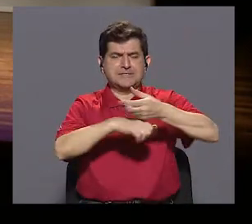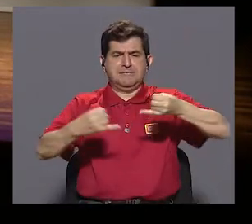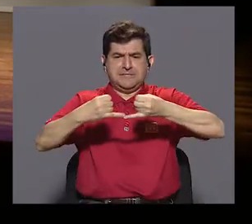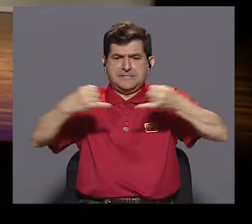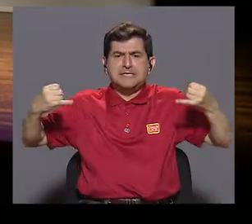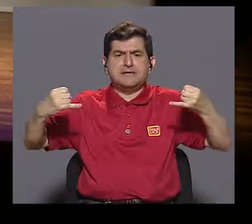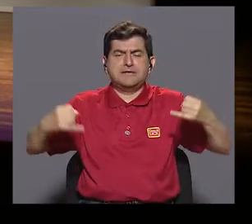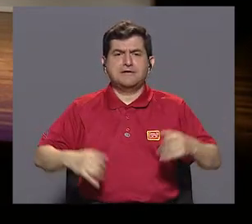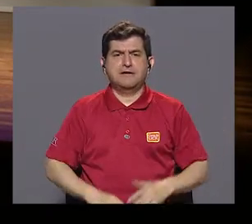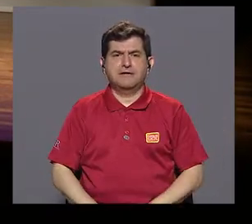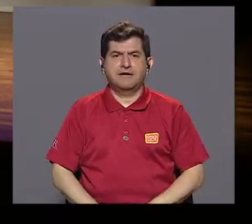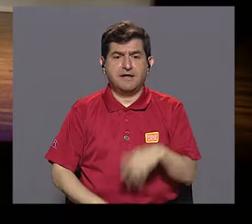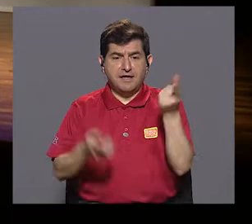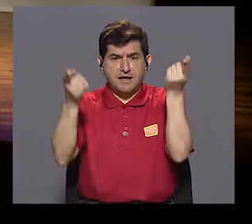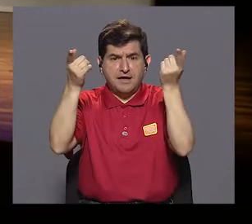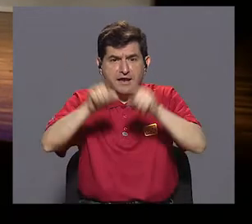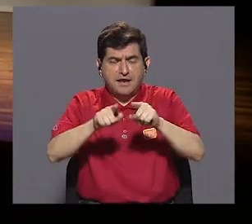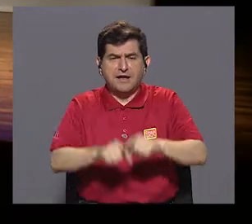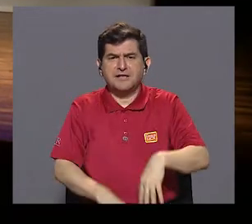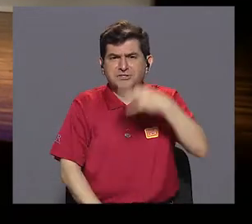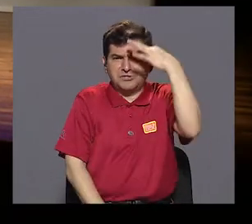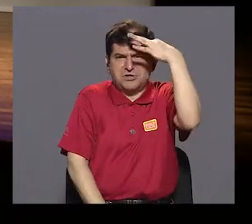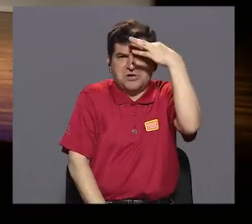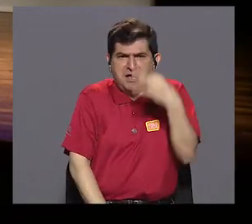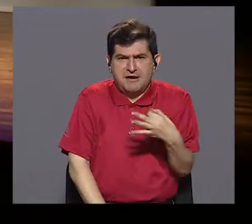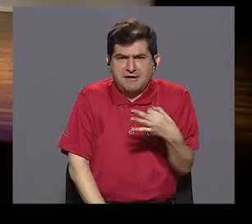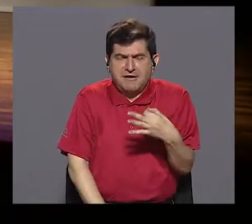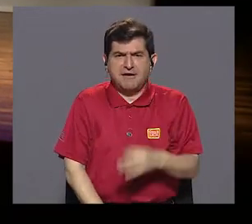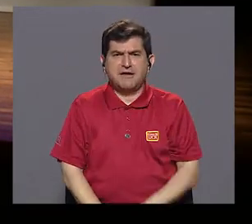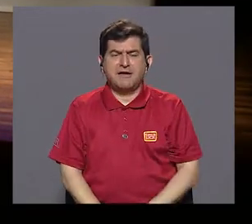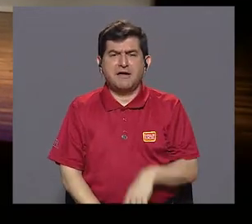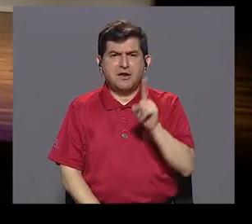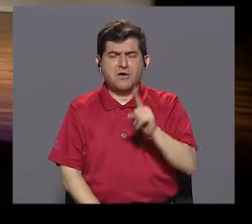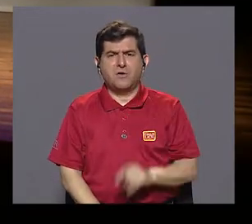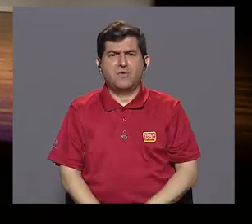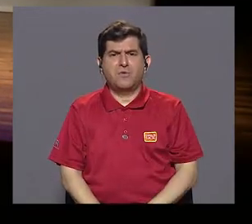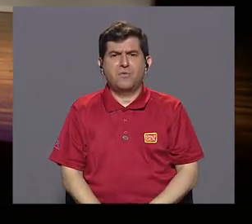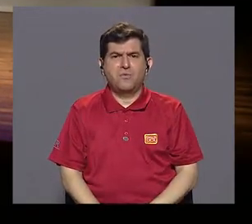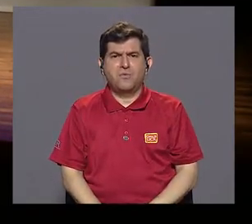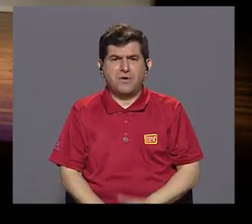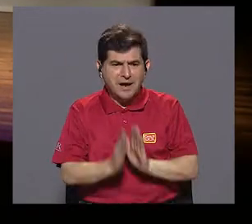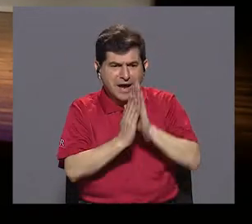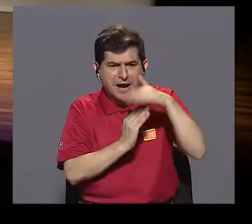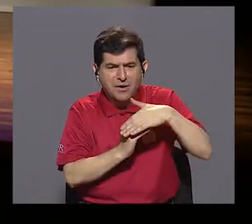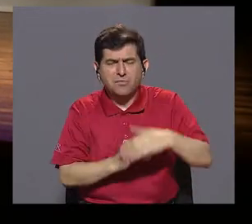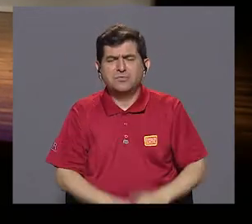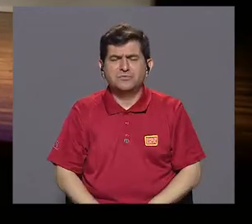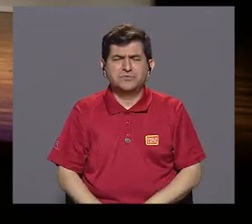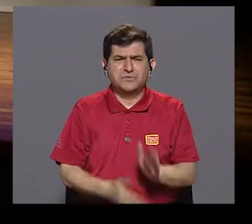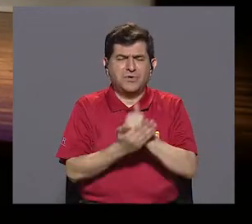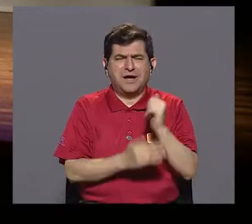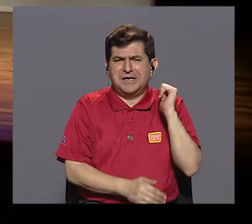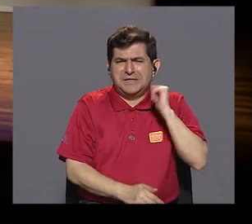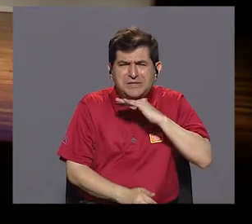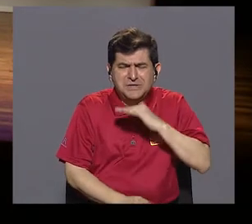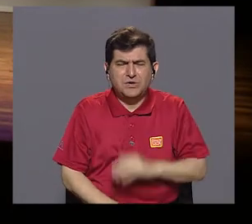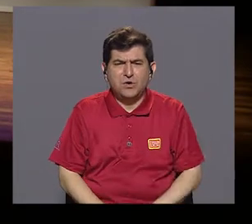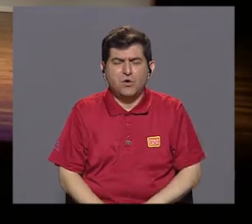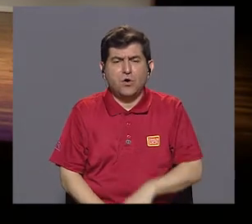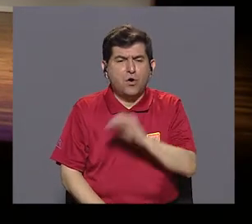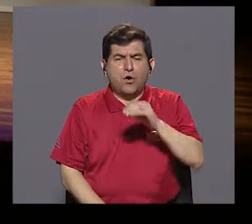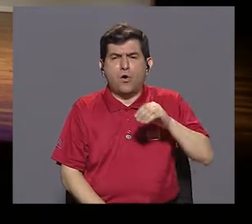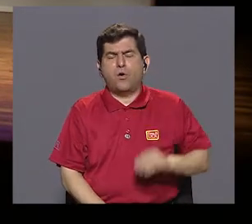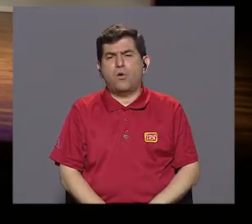los límites en qué es lo que consideramos un exabrupto, una vulgaridad,